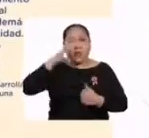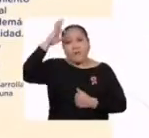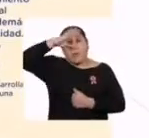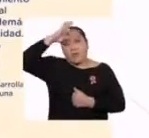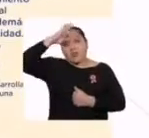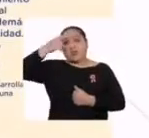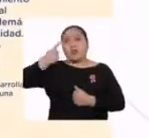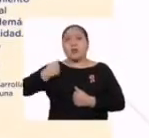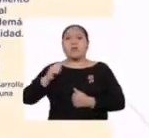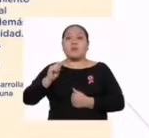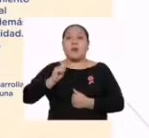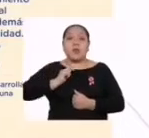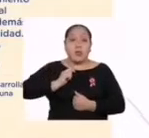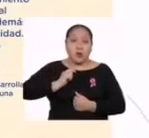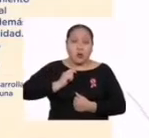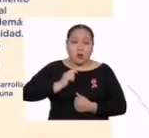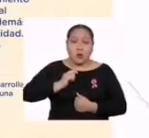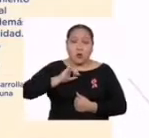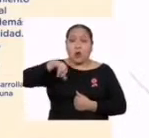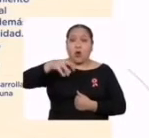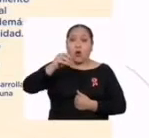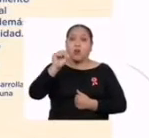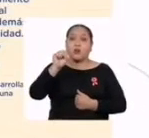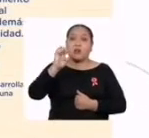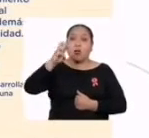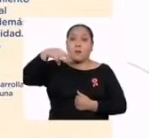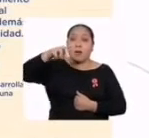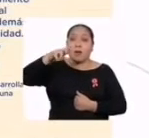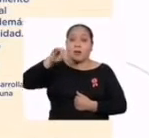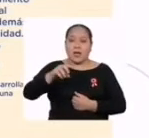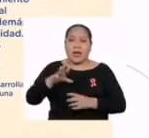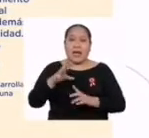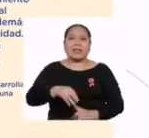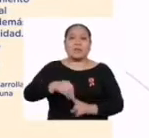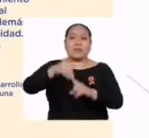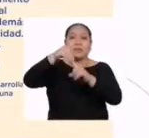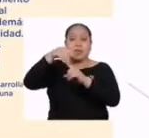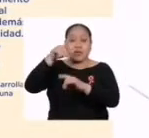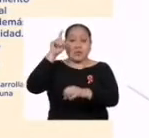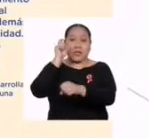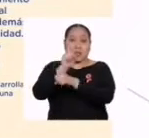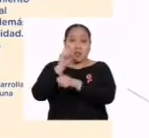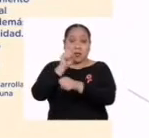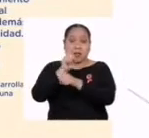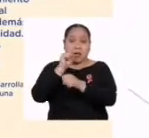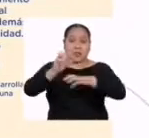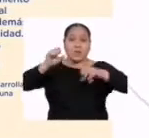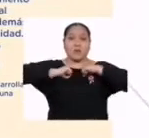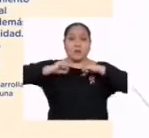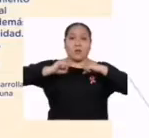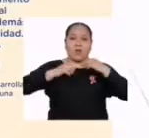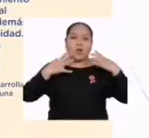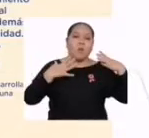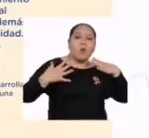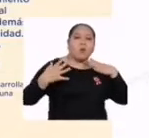español José María Cagigal, especialista en pedagogía deportiva, el movimiento multiplica las posibilidades